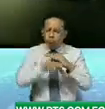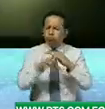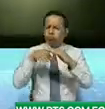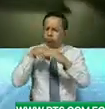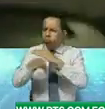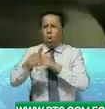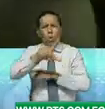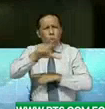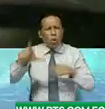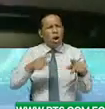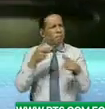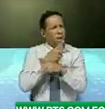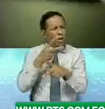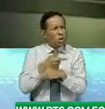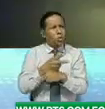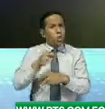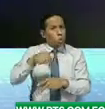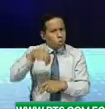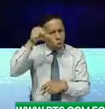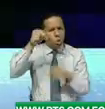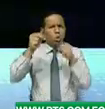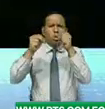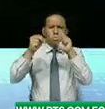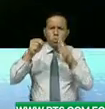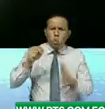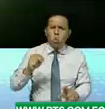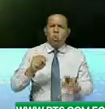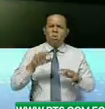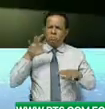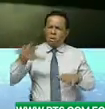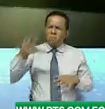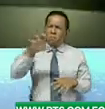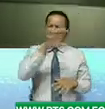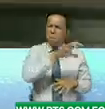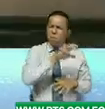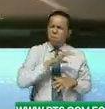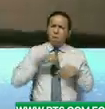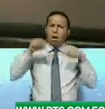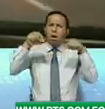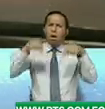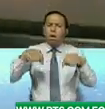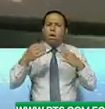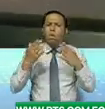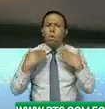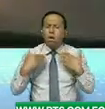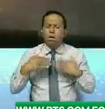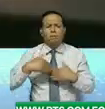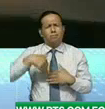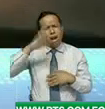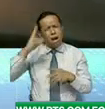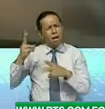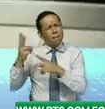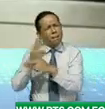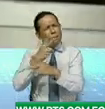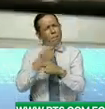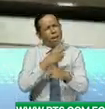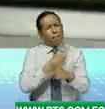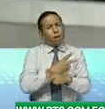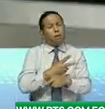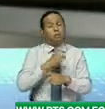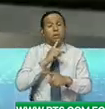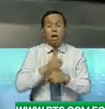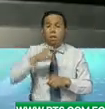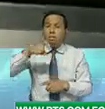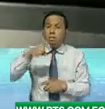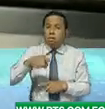solo del norte, del sur, de todas partes, porque en realidad la situación que se está viviendo ha ameritado que den esa orden.